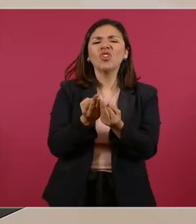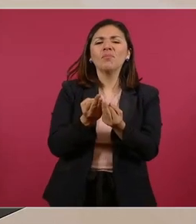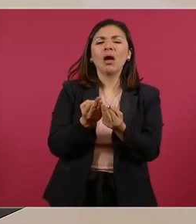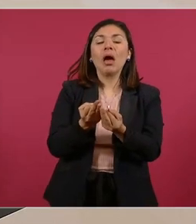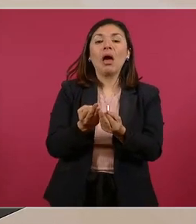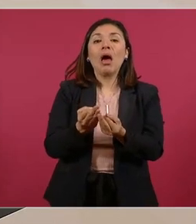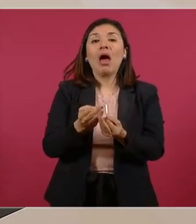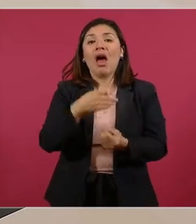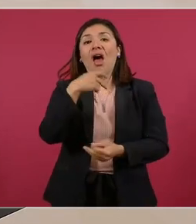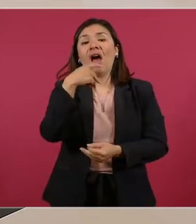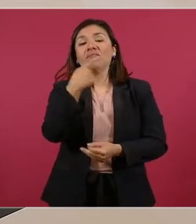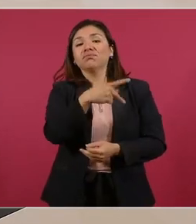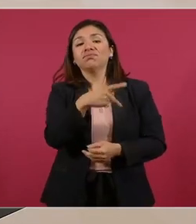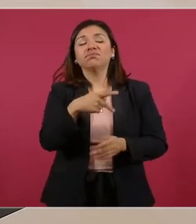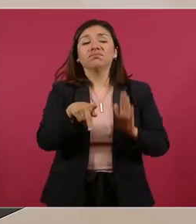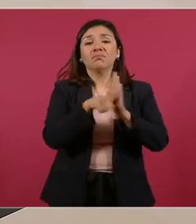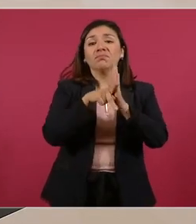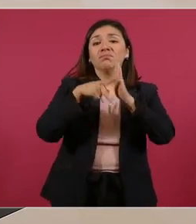la prensa